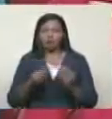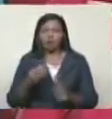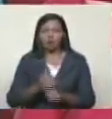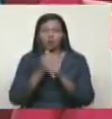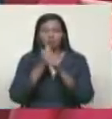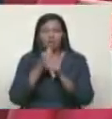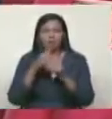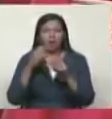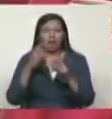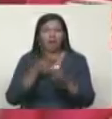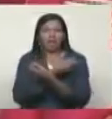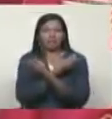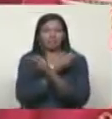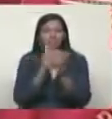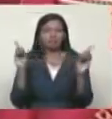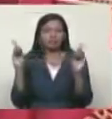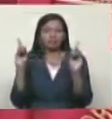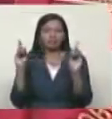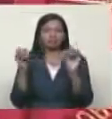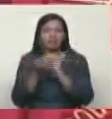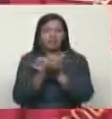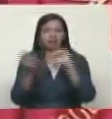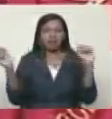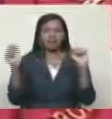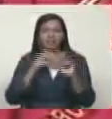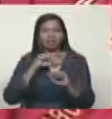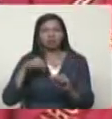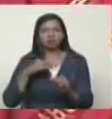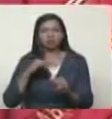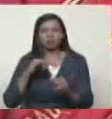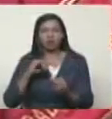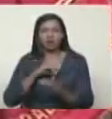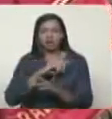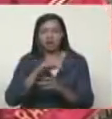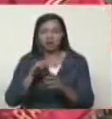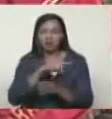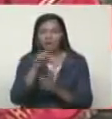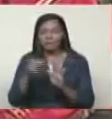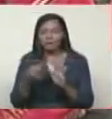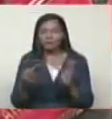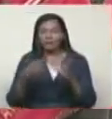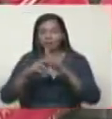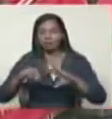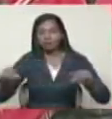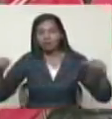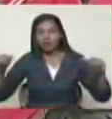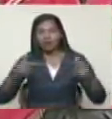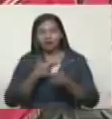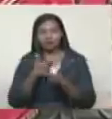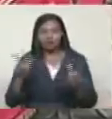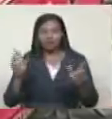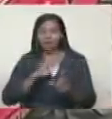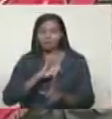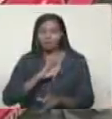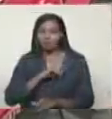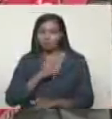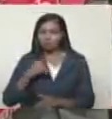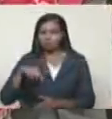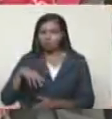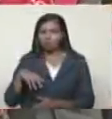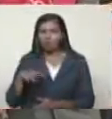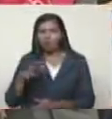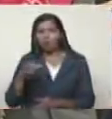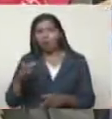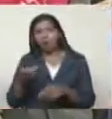la independencia nacional, la soberanía, la integridad territorial, la libertad, como un Estado